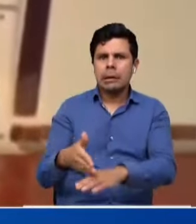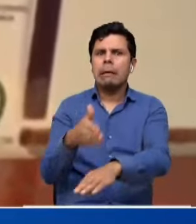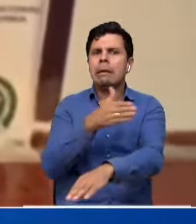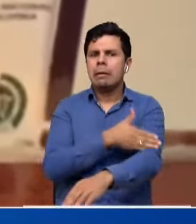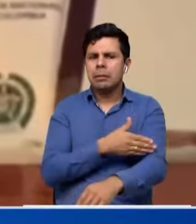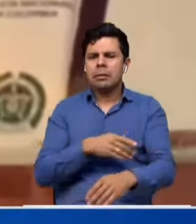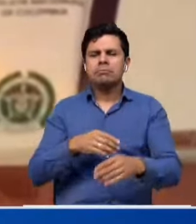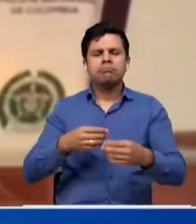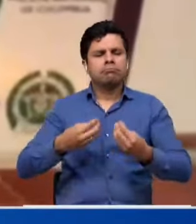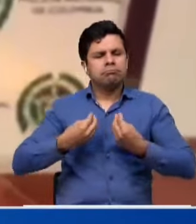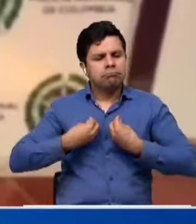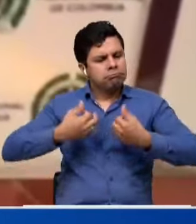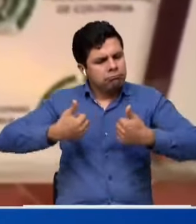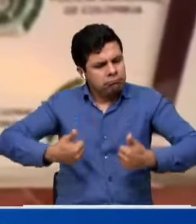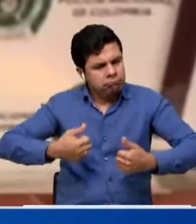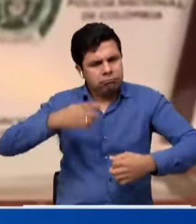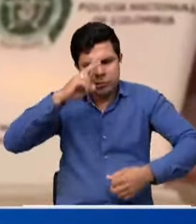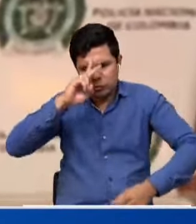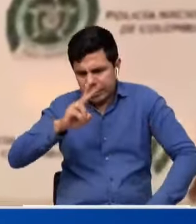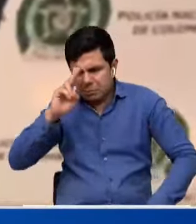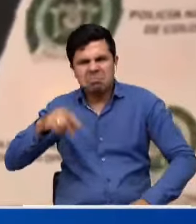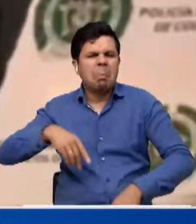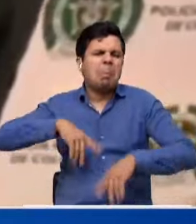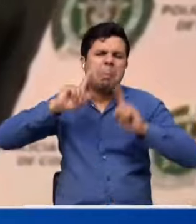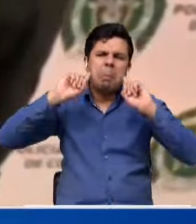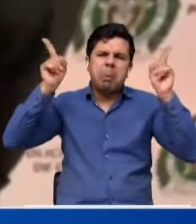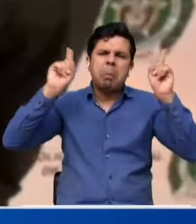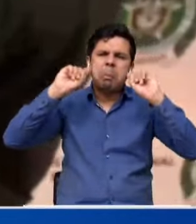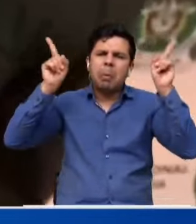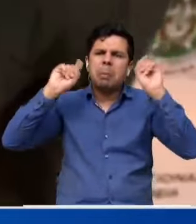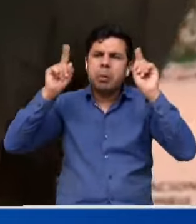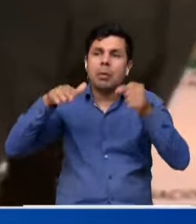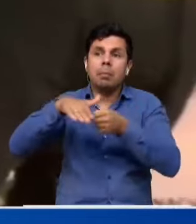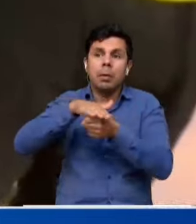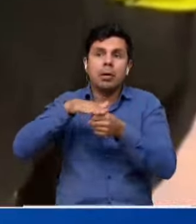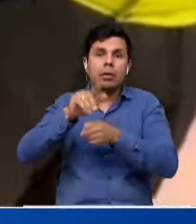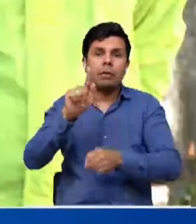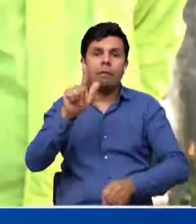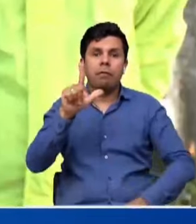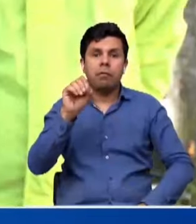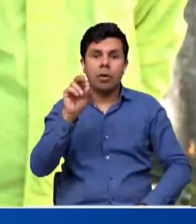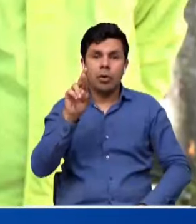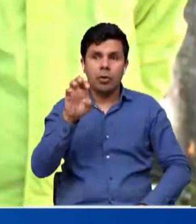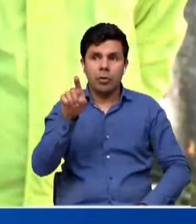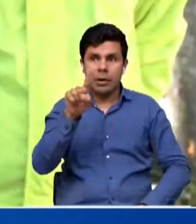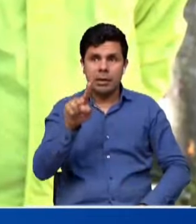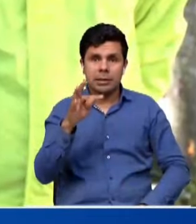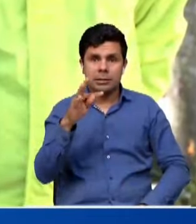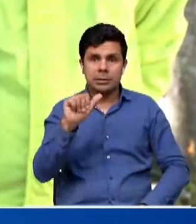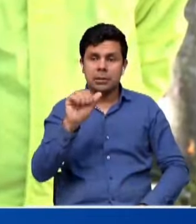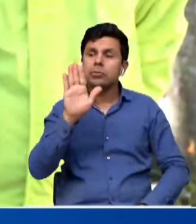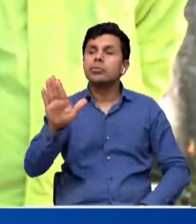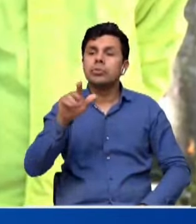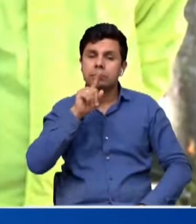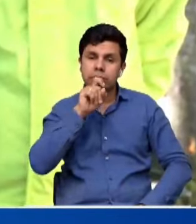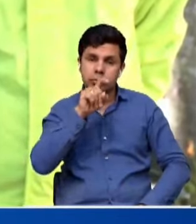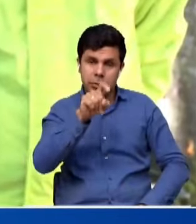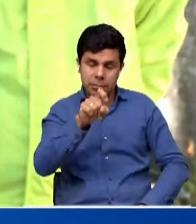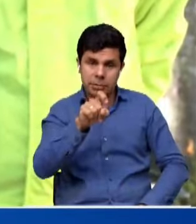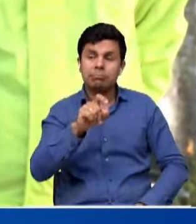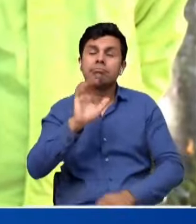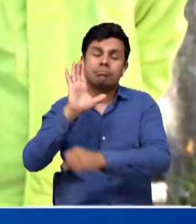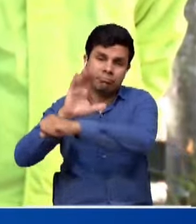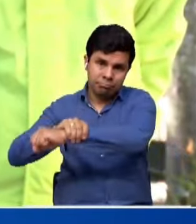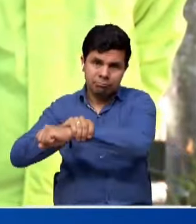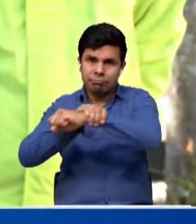a la convivencia en el lugar de residencia en el barrio La Floresta de Bucaramanga. Y a Censura, quien además de varios